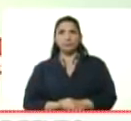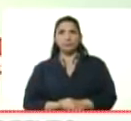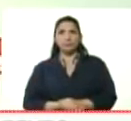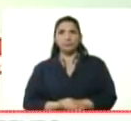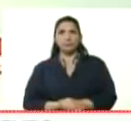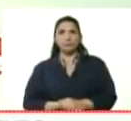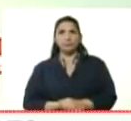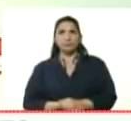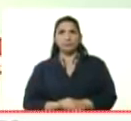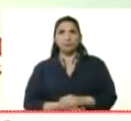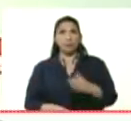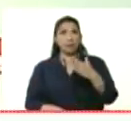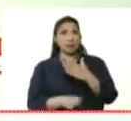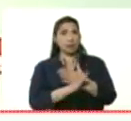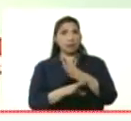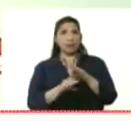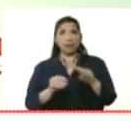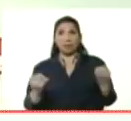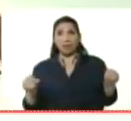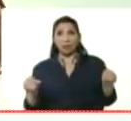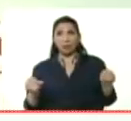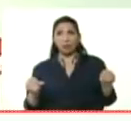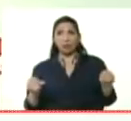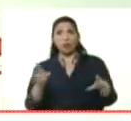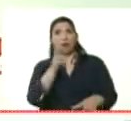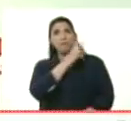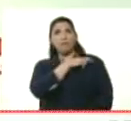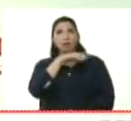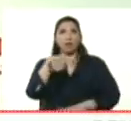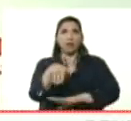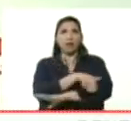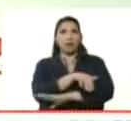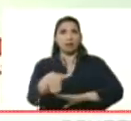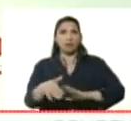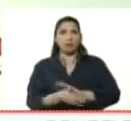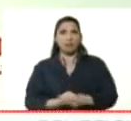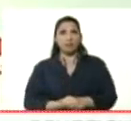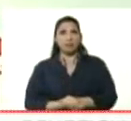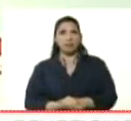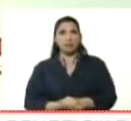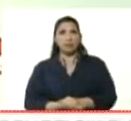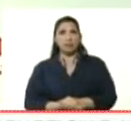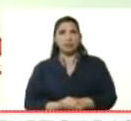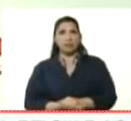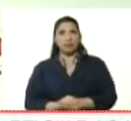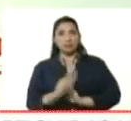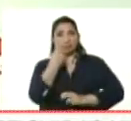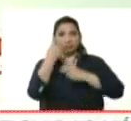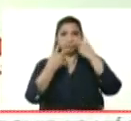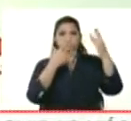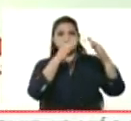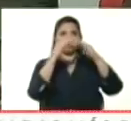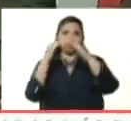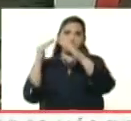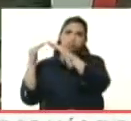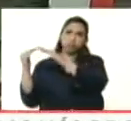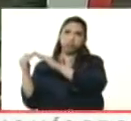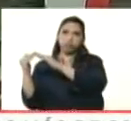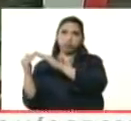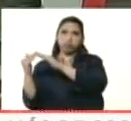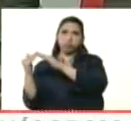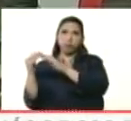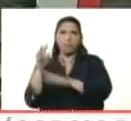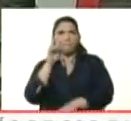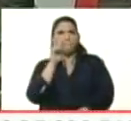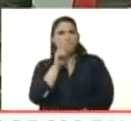verdad para ir al terreno con los jefes de calle. Ir a las casas, casa por casa. Tocarle la puerta a la